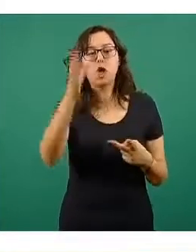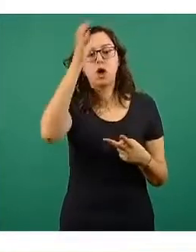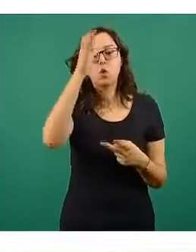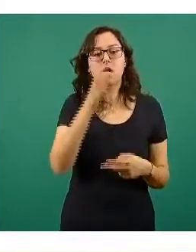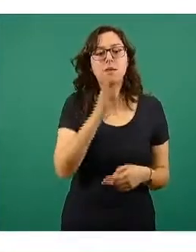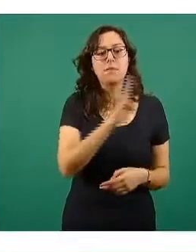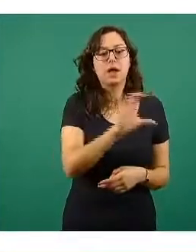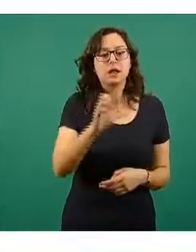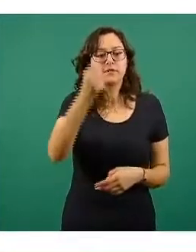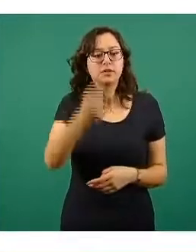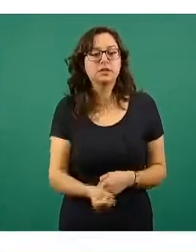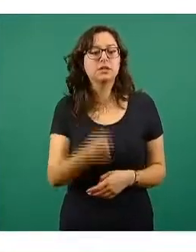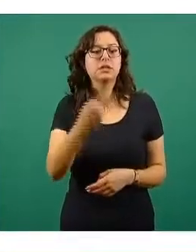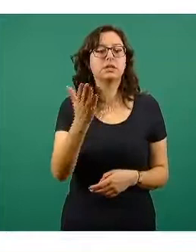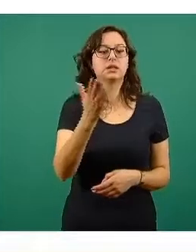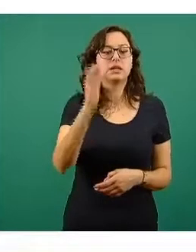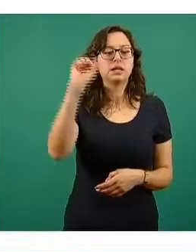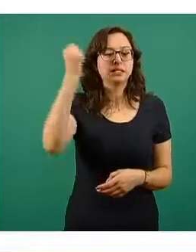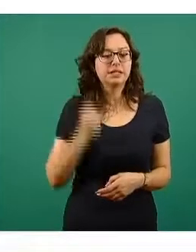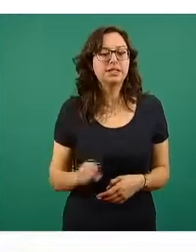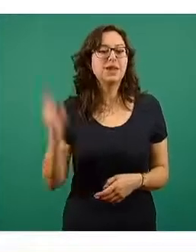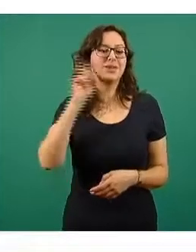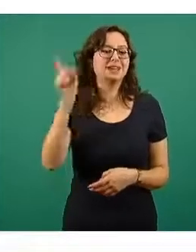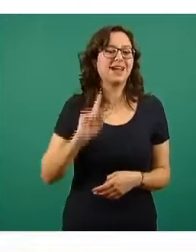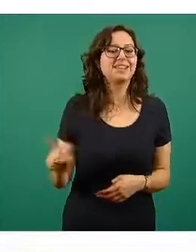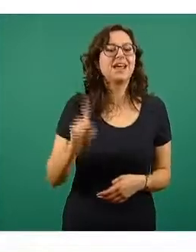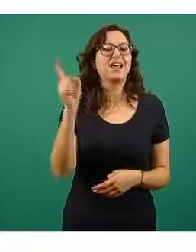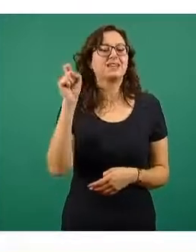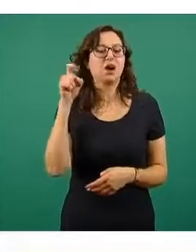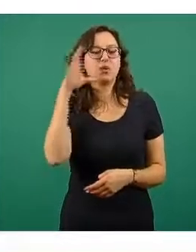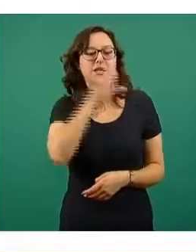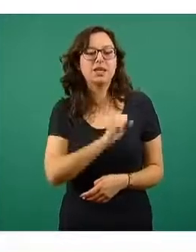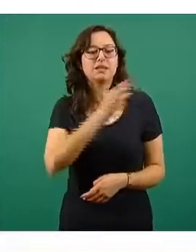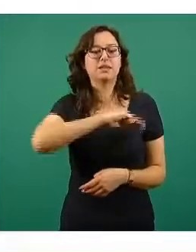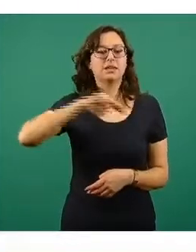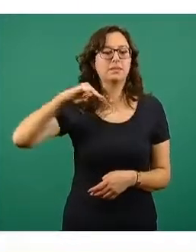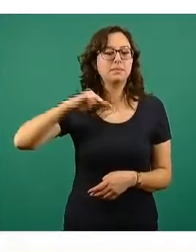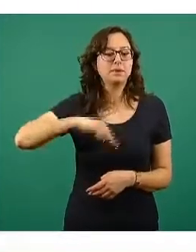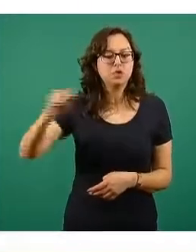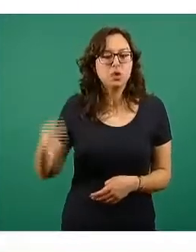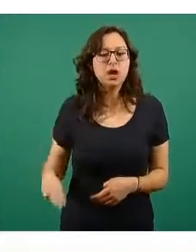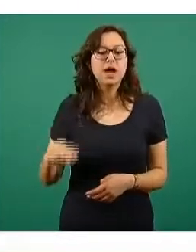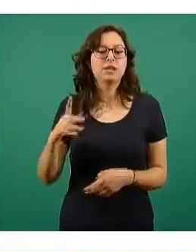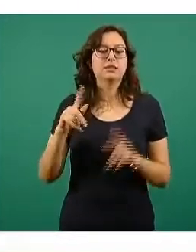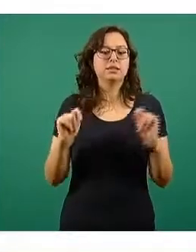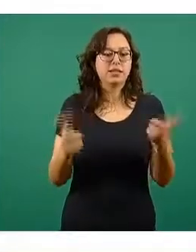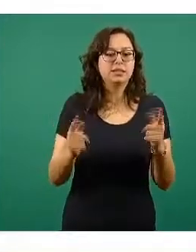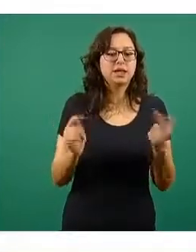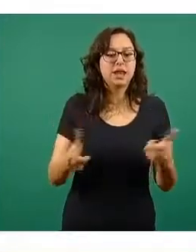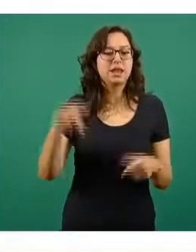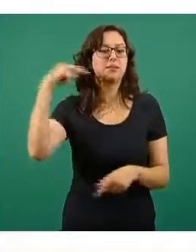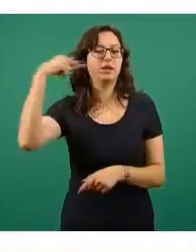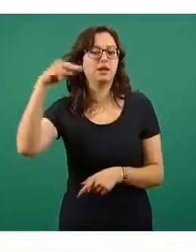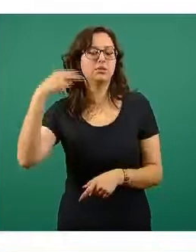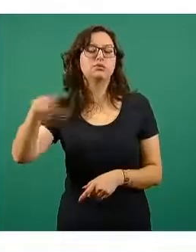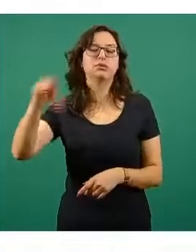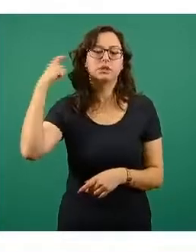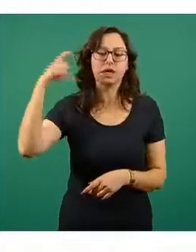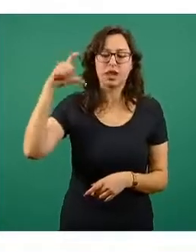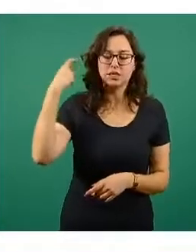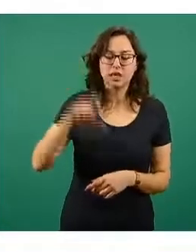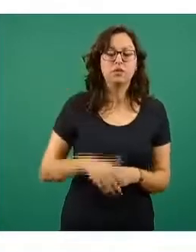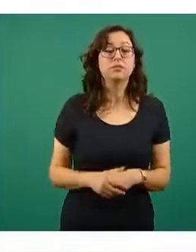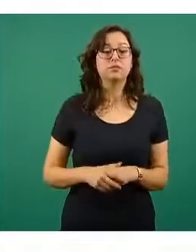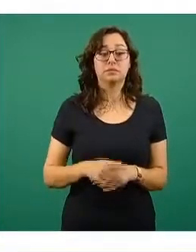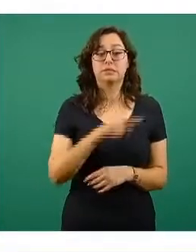Sur, Sinaloa, Zacatecas, Aguascalientes, Michoacán, Tlaxcala, Veracruz y Querétaro. Son estos los